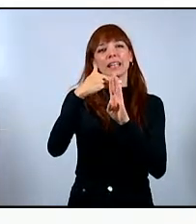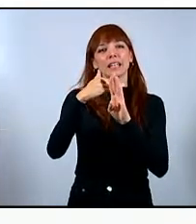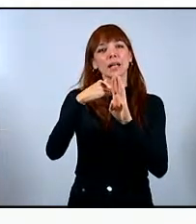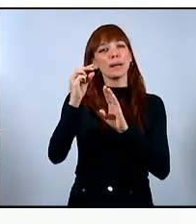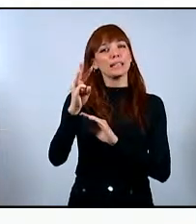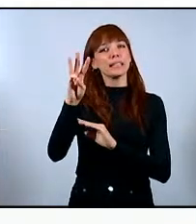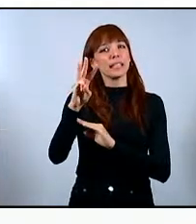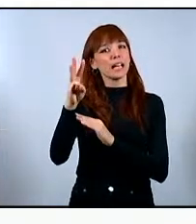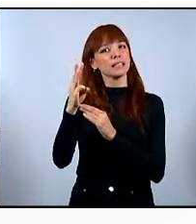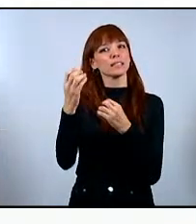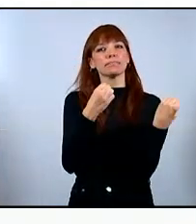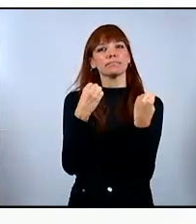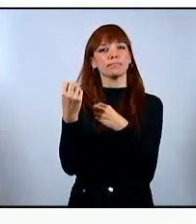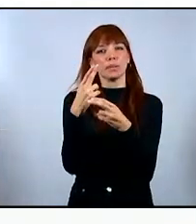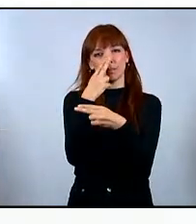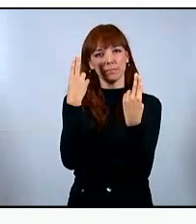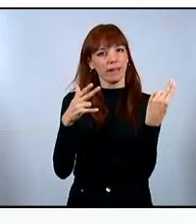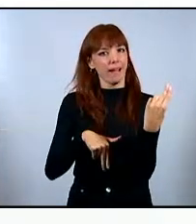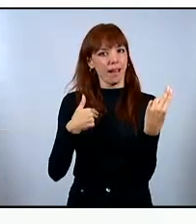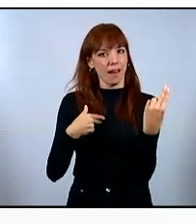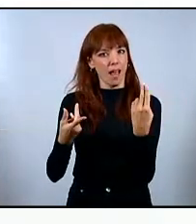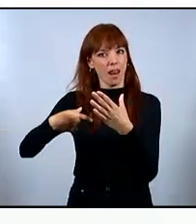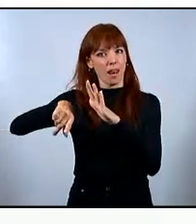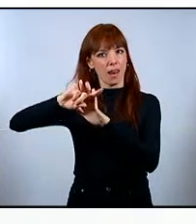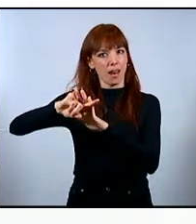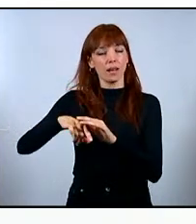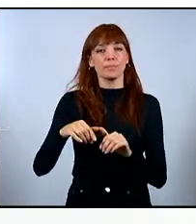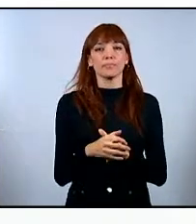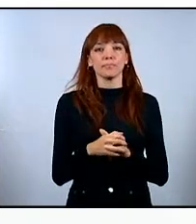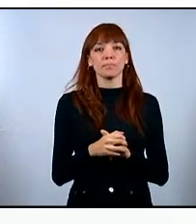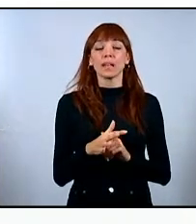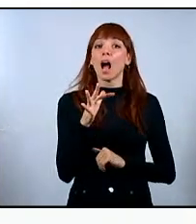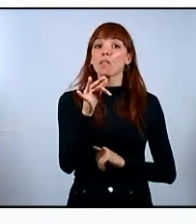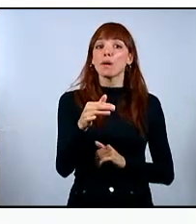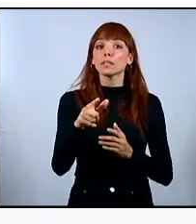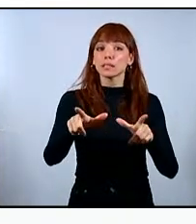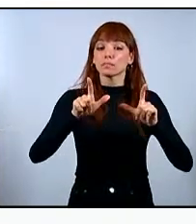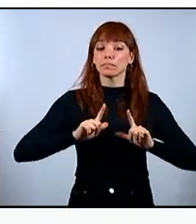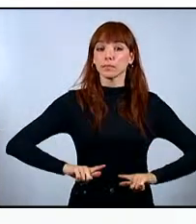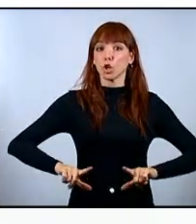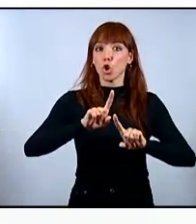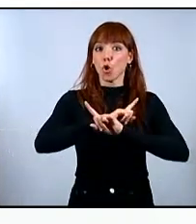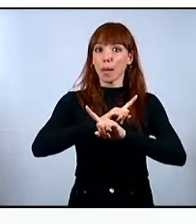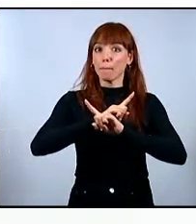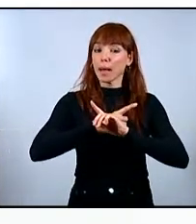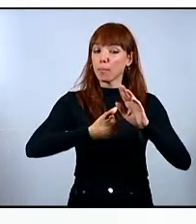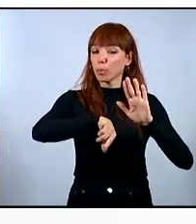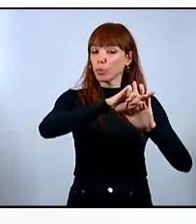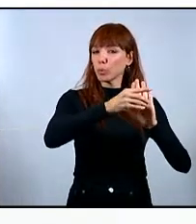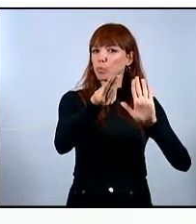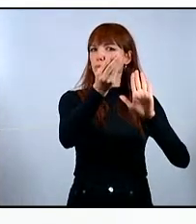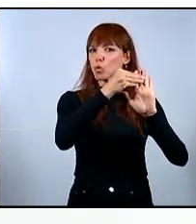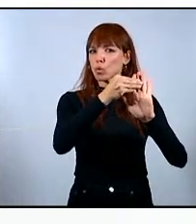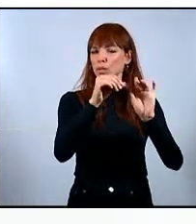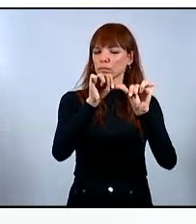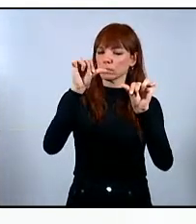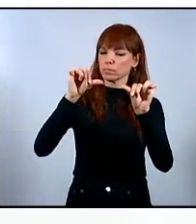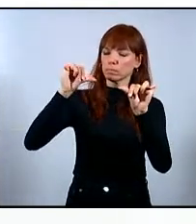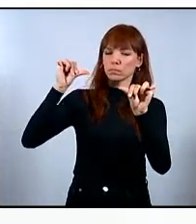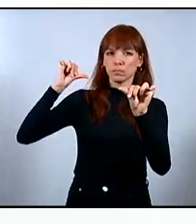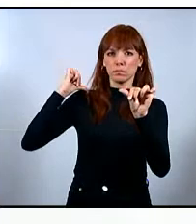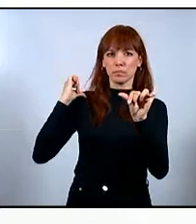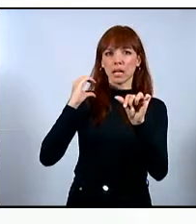General. Además, en la nómina del mes de noviembre, todos los empleados públicos van a recibir ese incremento retributivo adicional